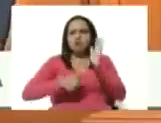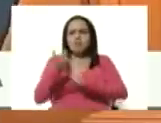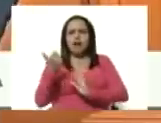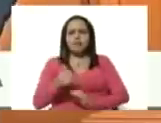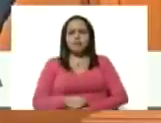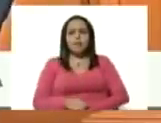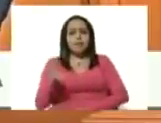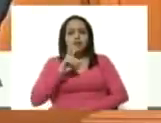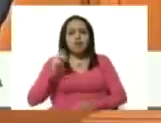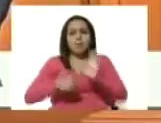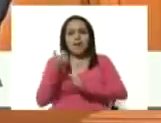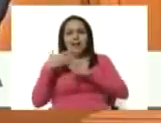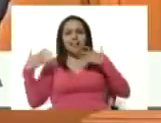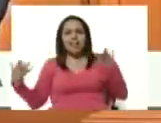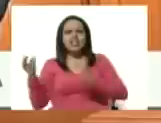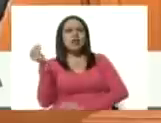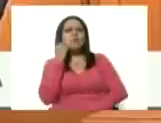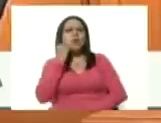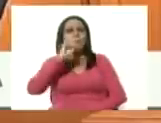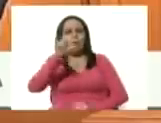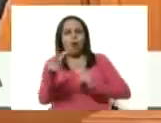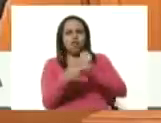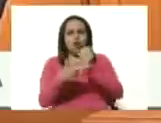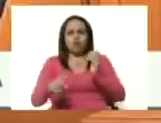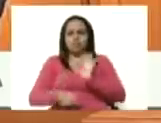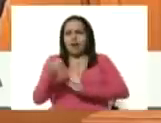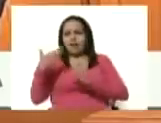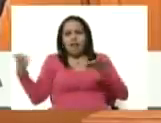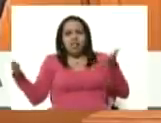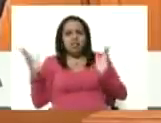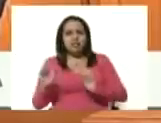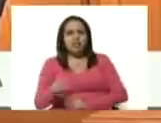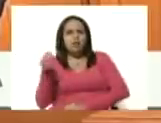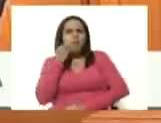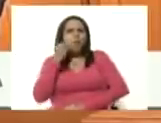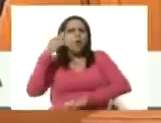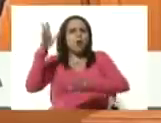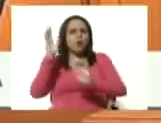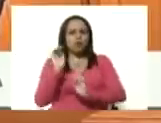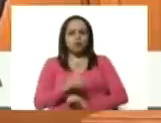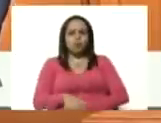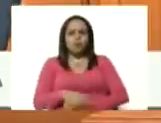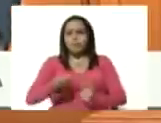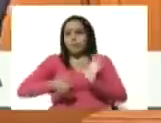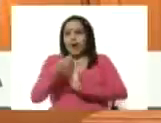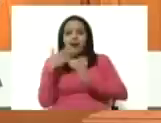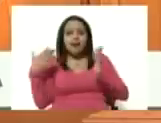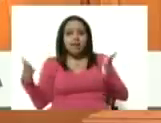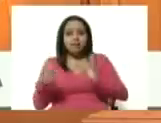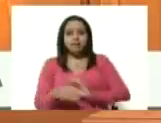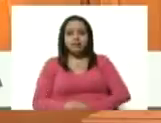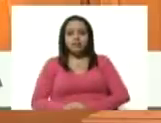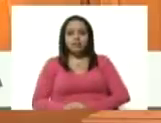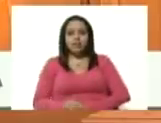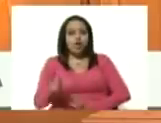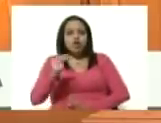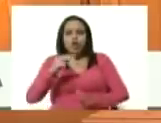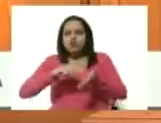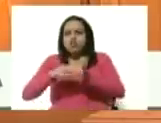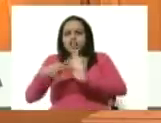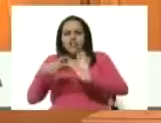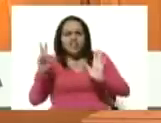mucho más grande que el bobo de Guaidó, mucho más grande que el bobolongo, mucho más grande. Él no representa ni